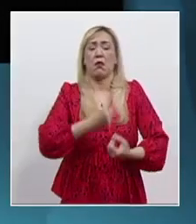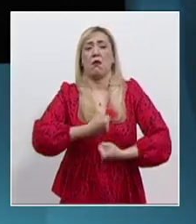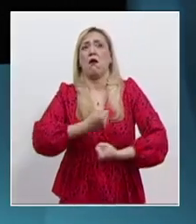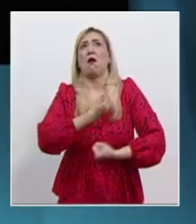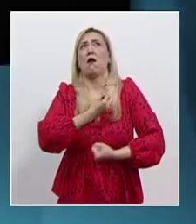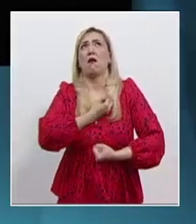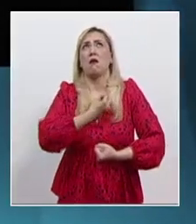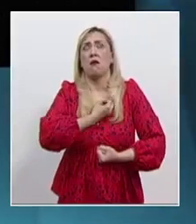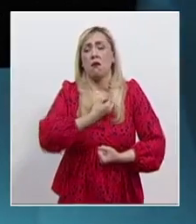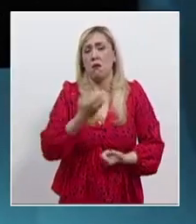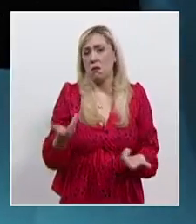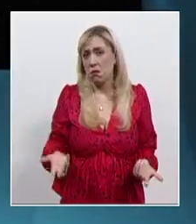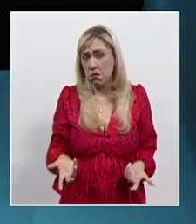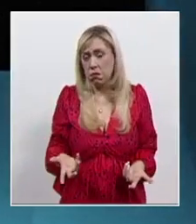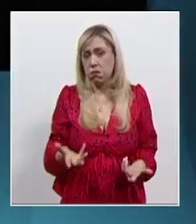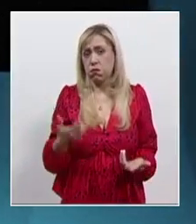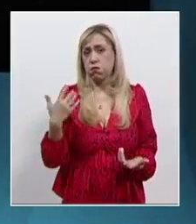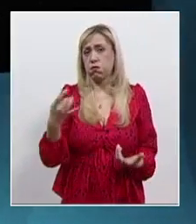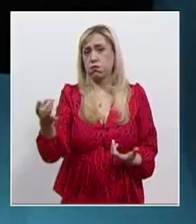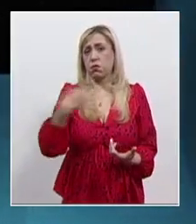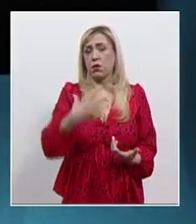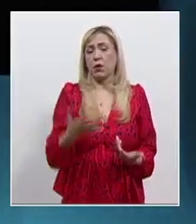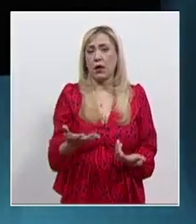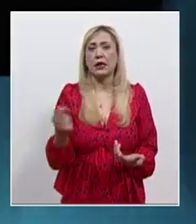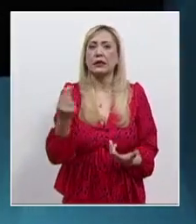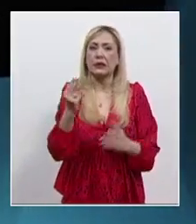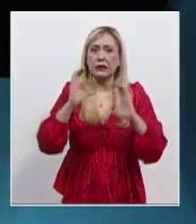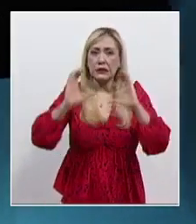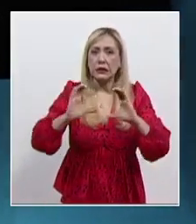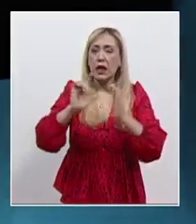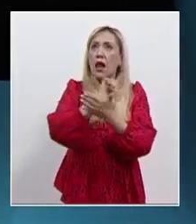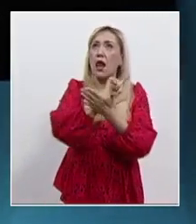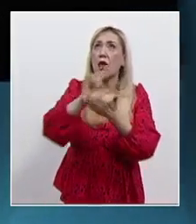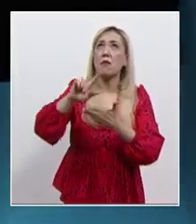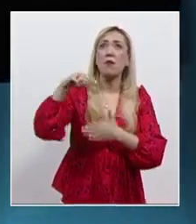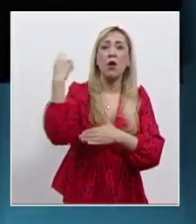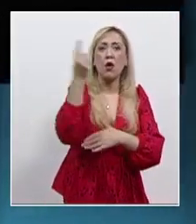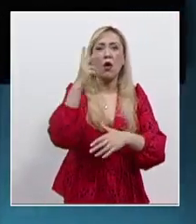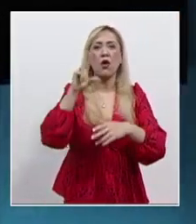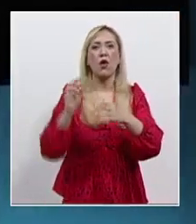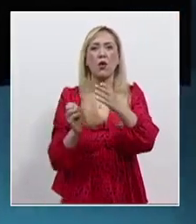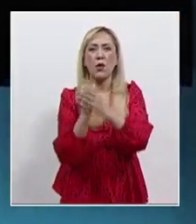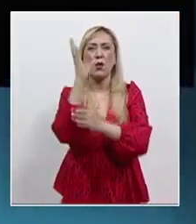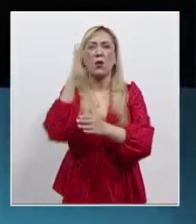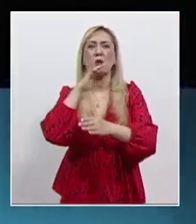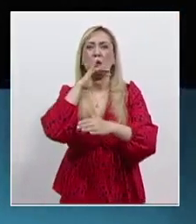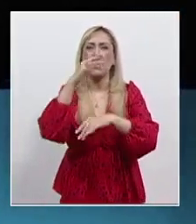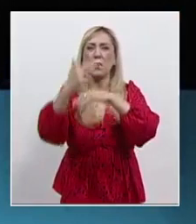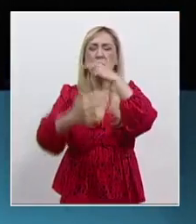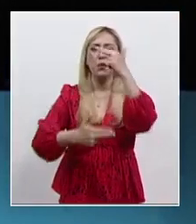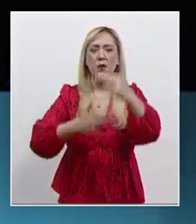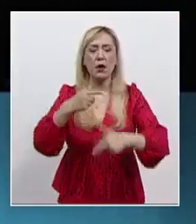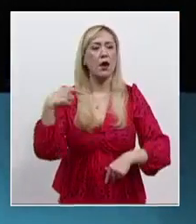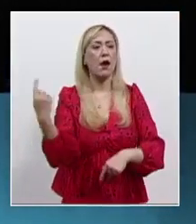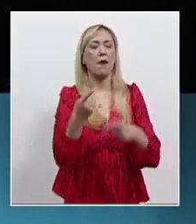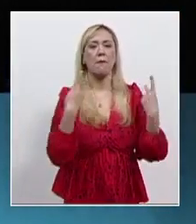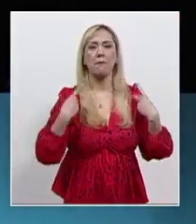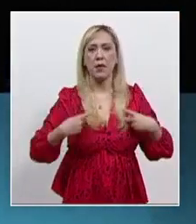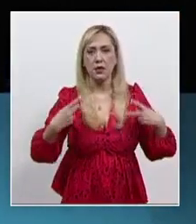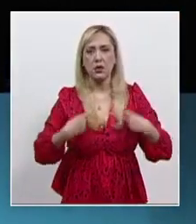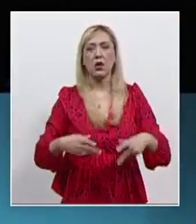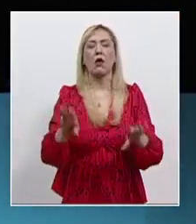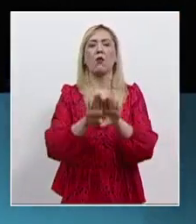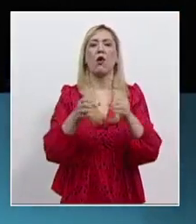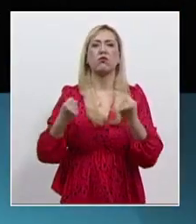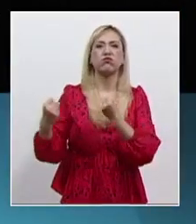del aire y las fuentes de contaminación atmosférica, difundir información y fomentar la participación ciudadana, así como